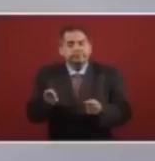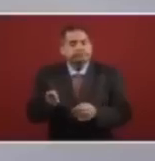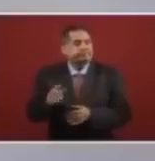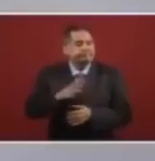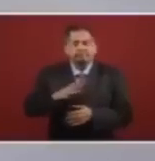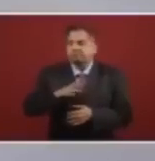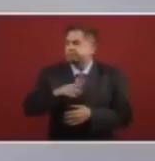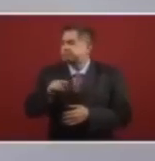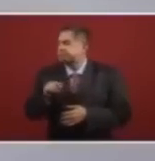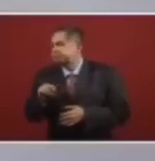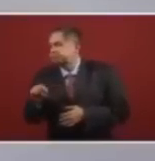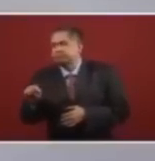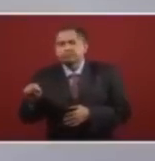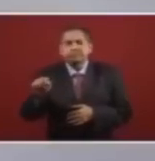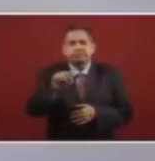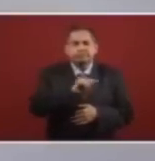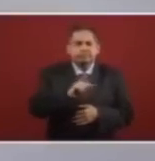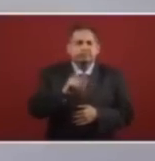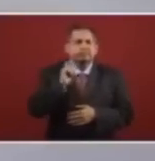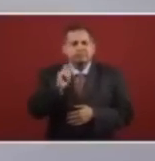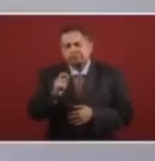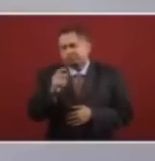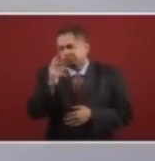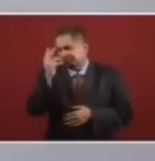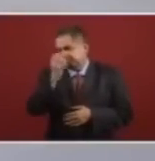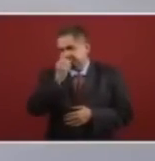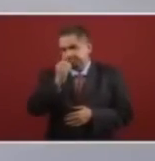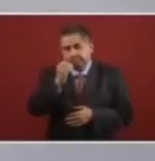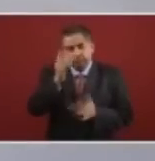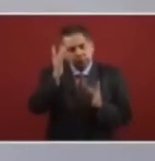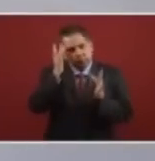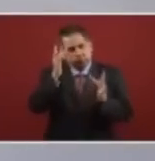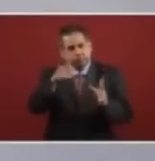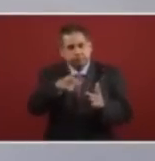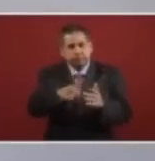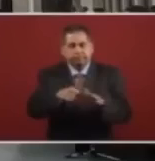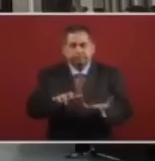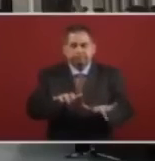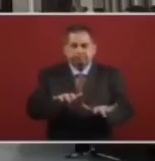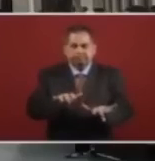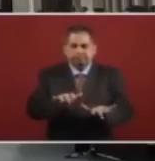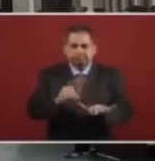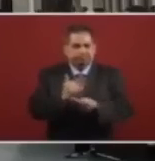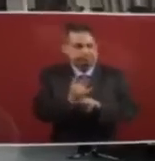existen las benditas redes sociales.